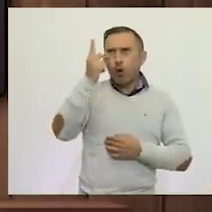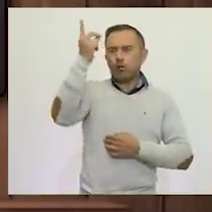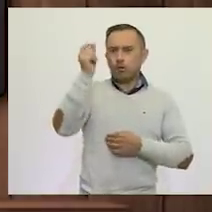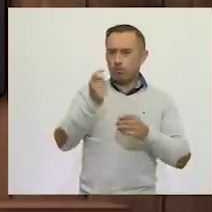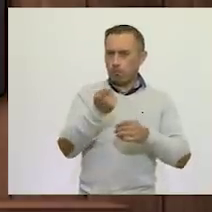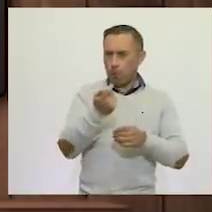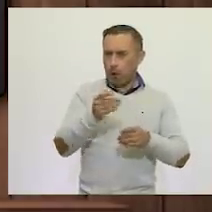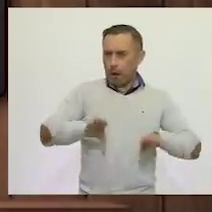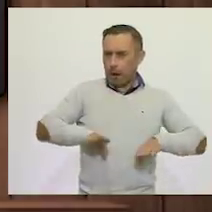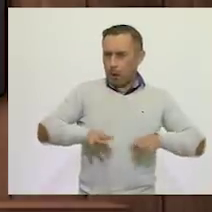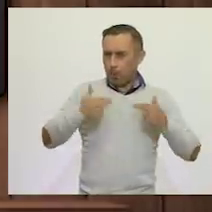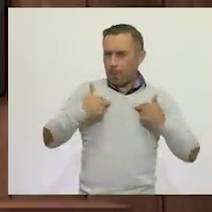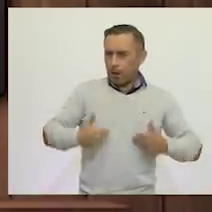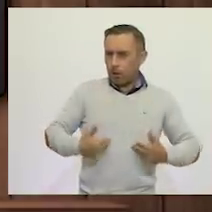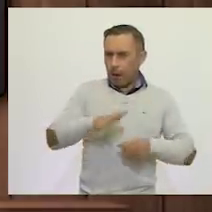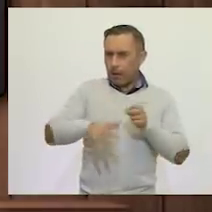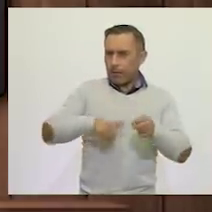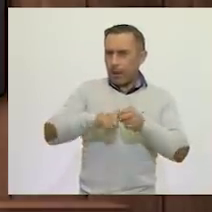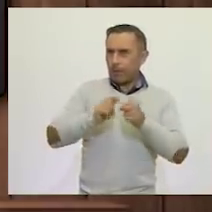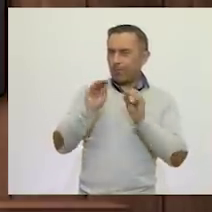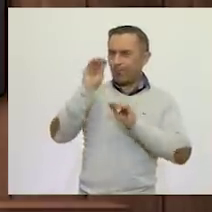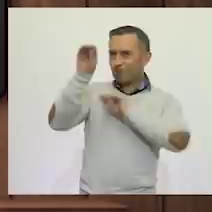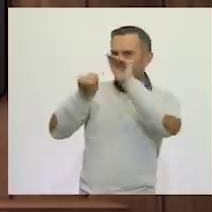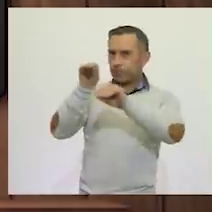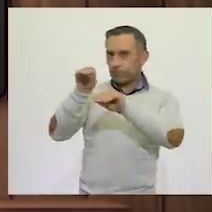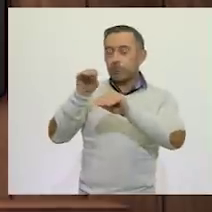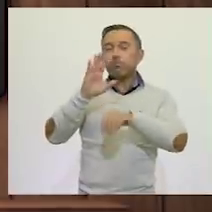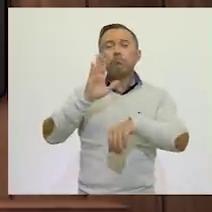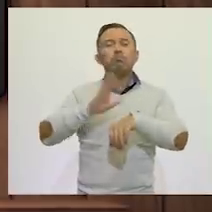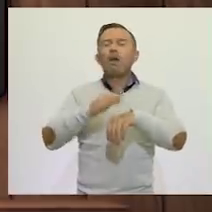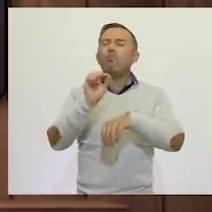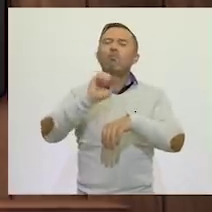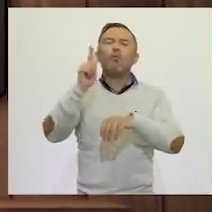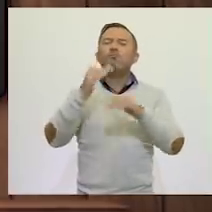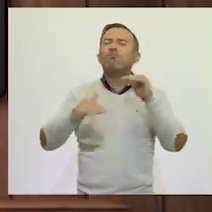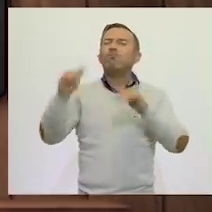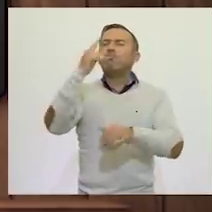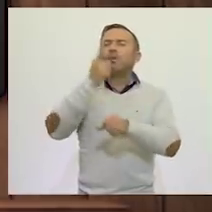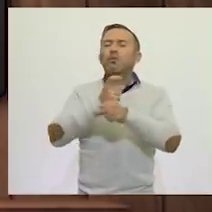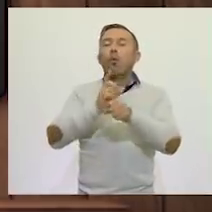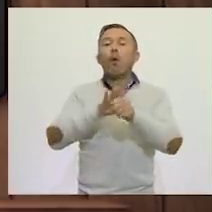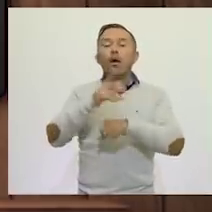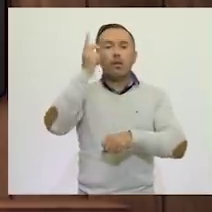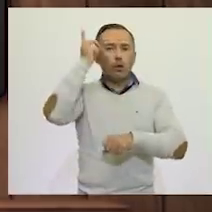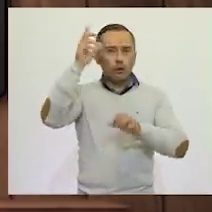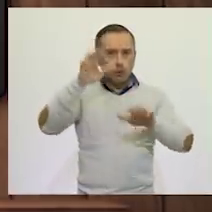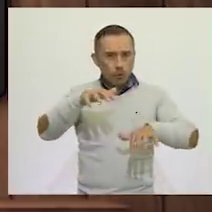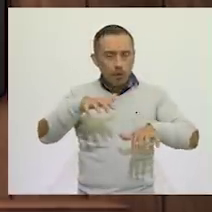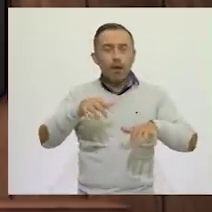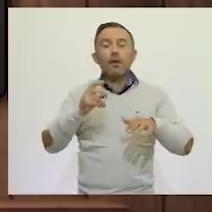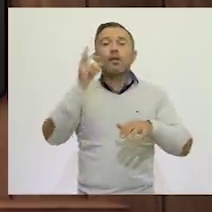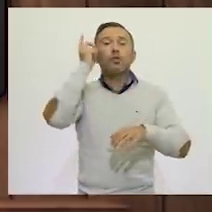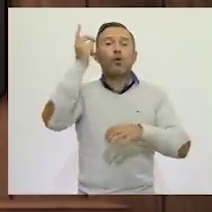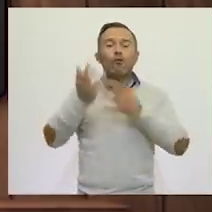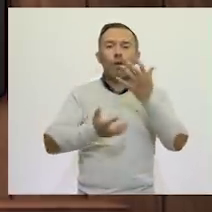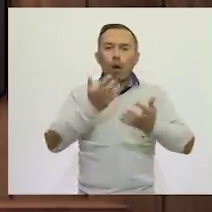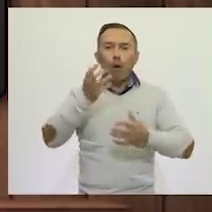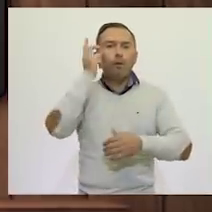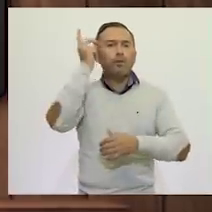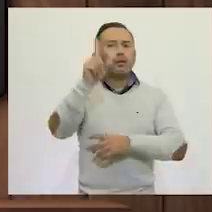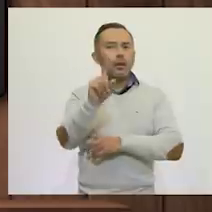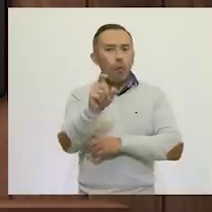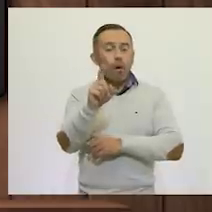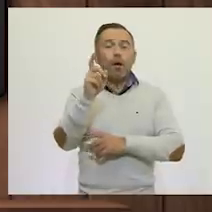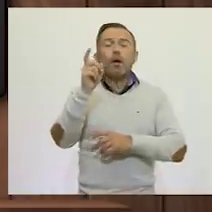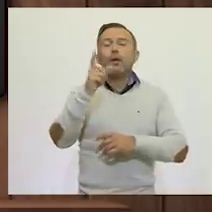humanas y animales. Los más importantes fueron el dios de la lluvia y la tierra, el dios del fuego, la diosa del agua, la